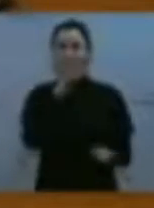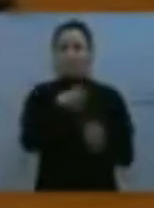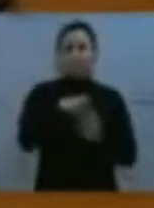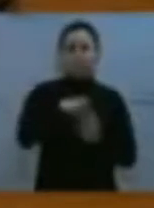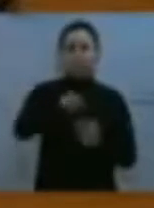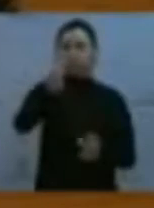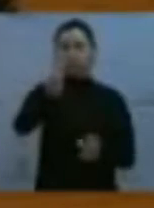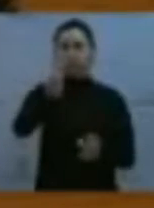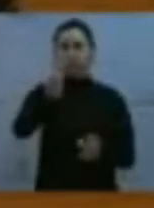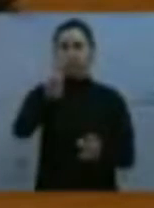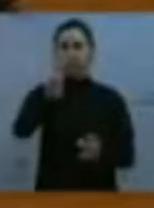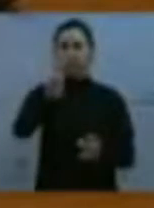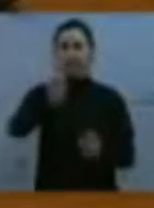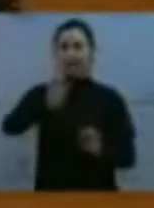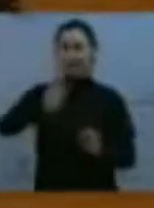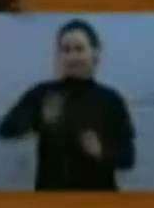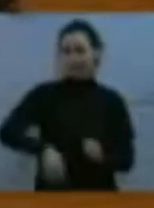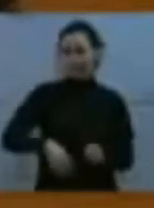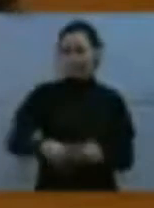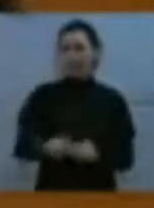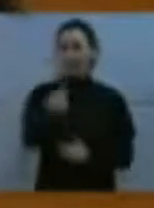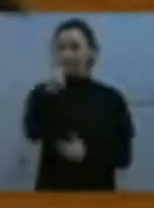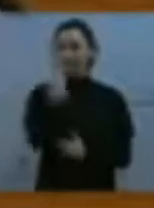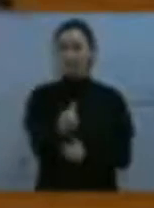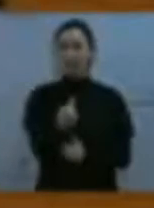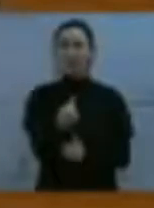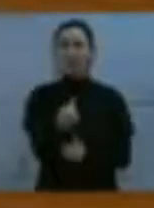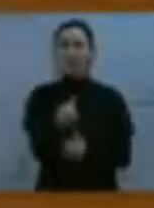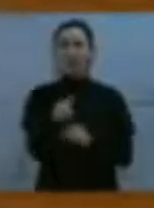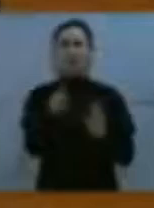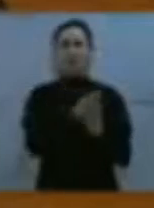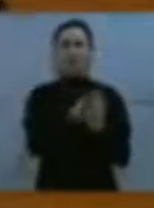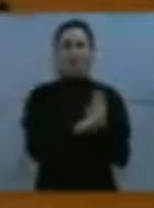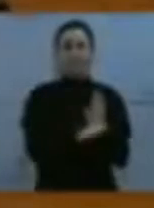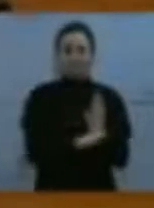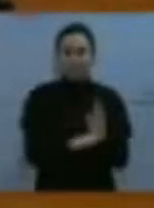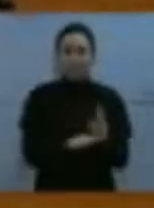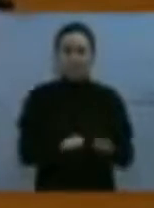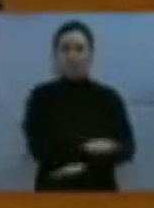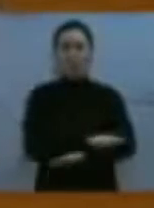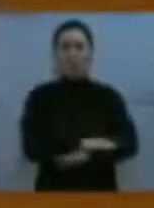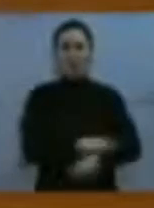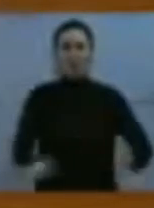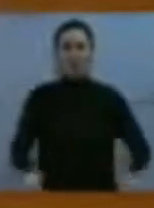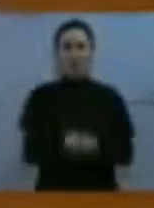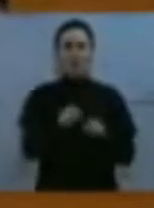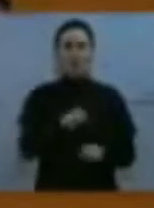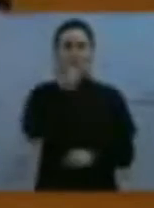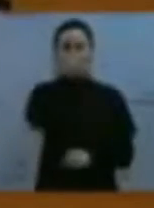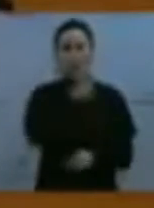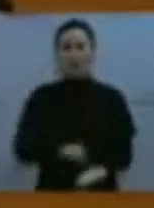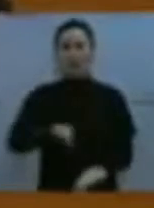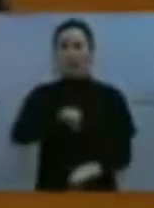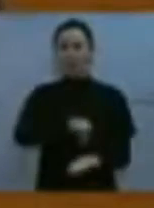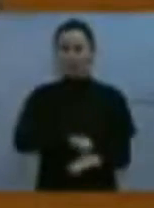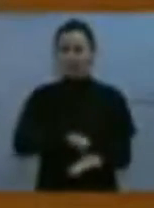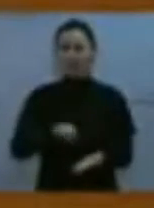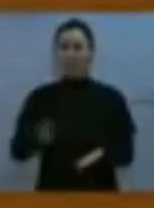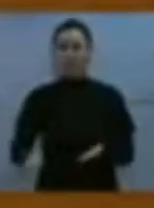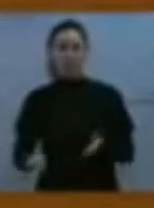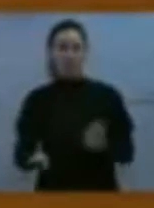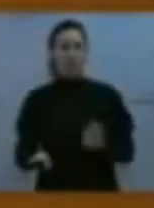la agenda de ningún gobierno, sea socialista, sea de centro, sea de derechas o sea de izquierdas. No es bueno que